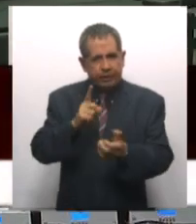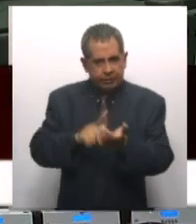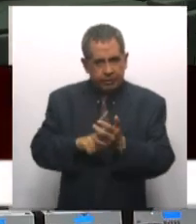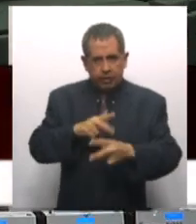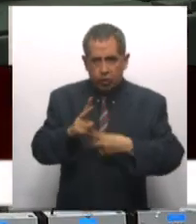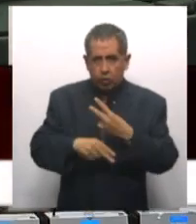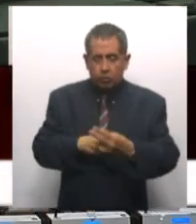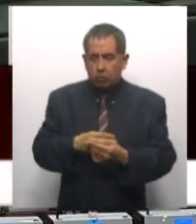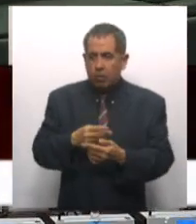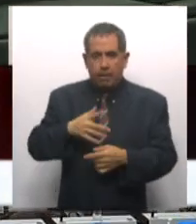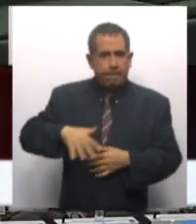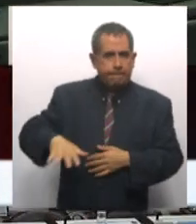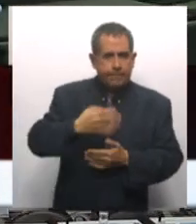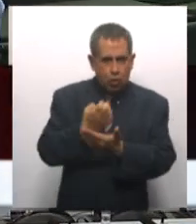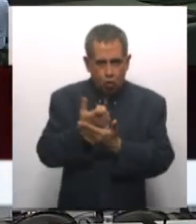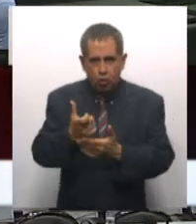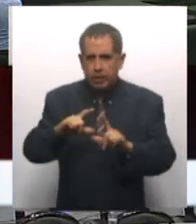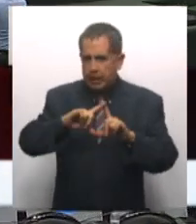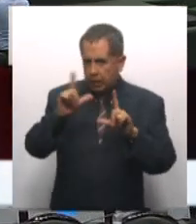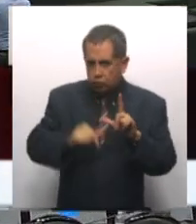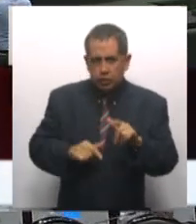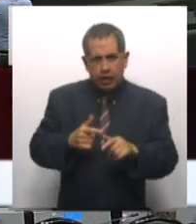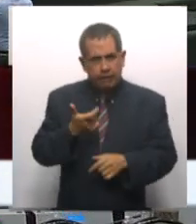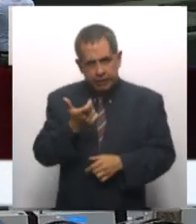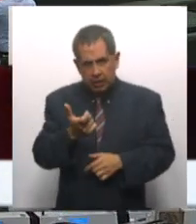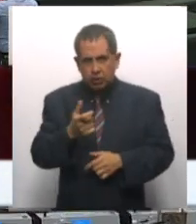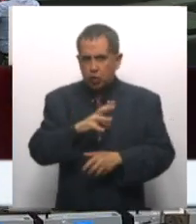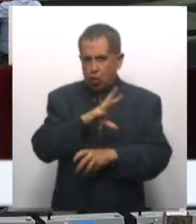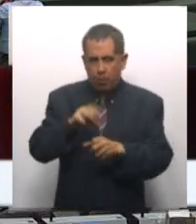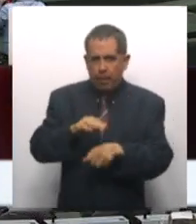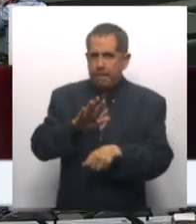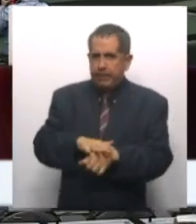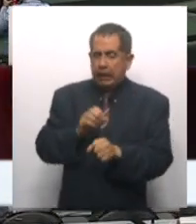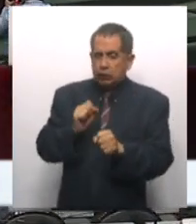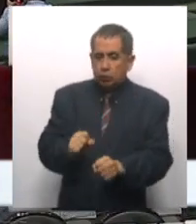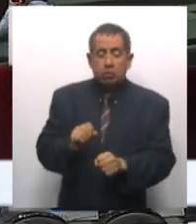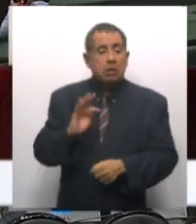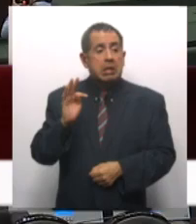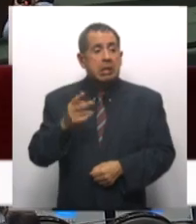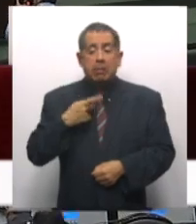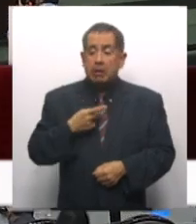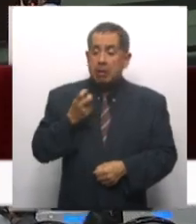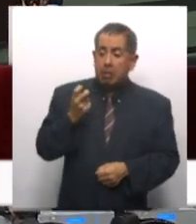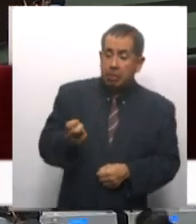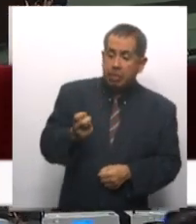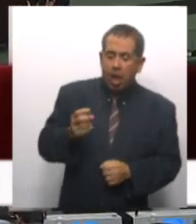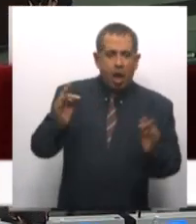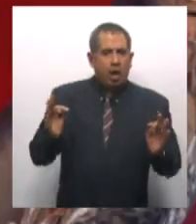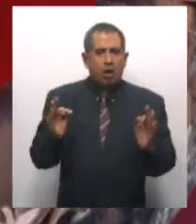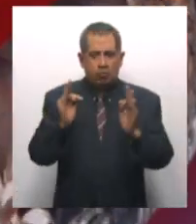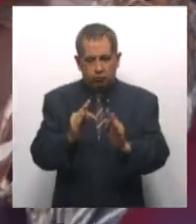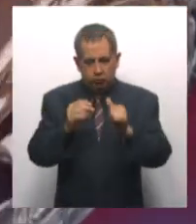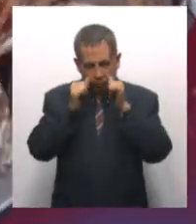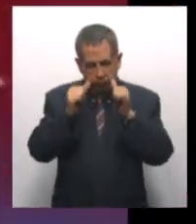o la seguridad pública, la economía nacional y el sistema financiero, dando derecho de audiencia a los imputados.